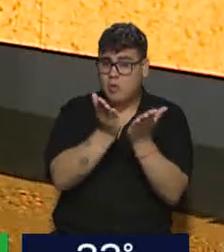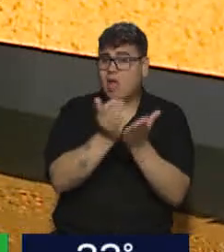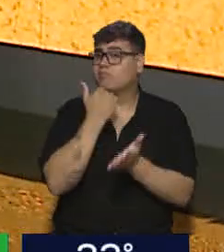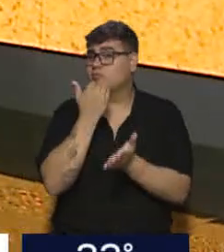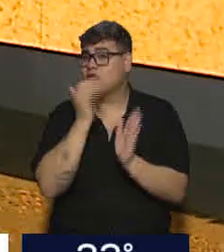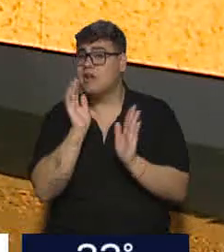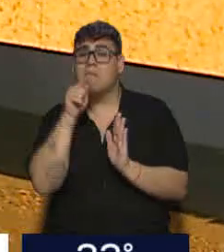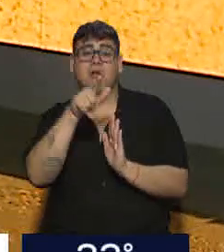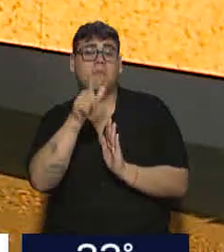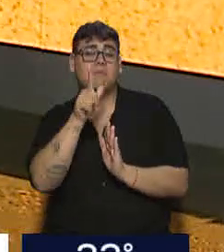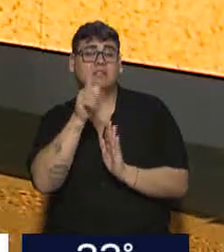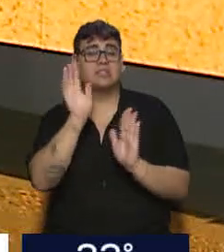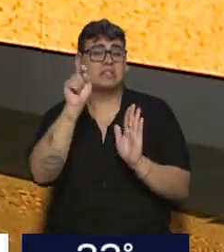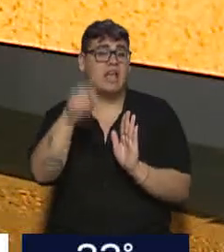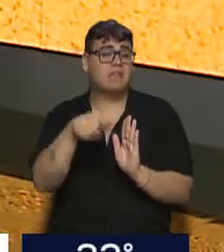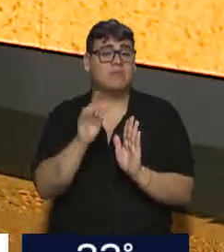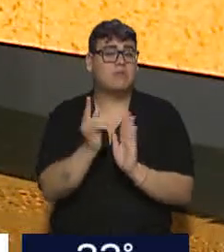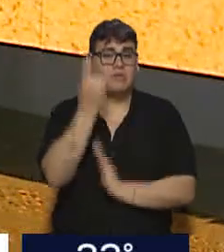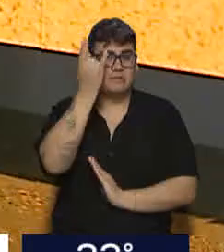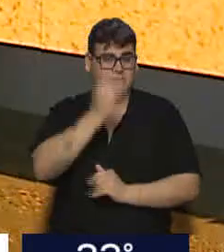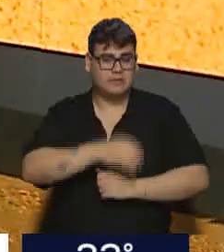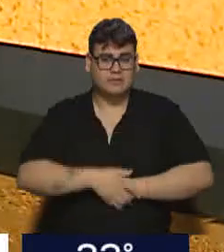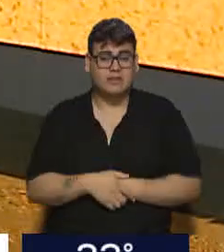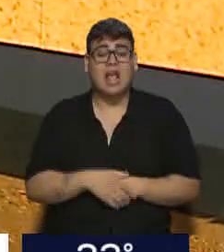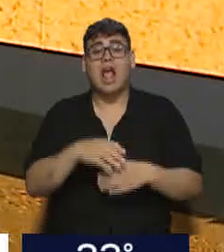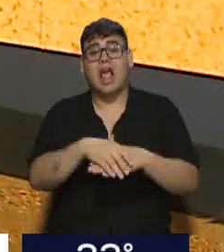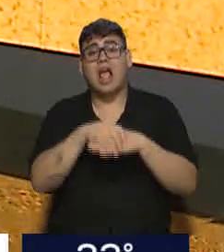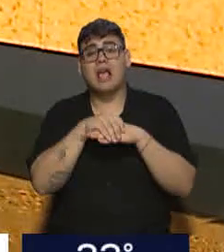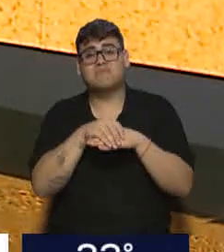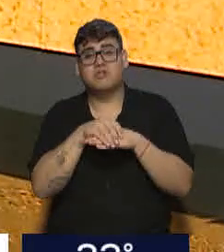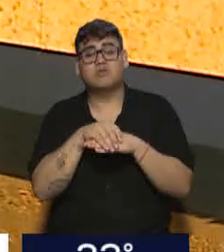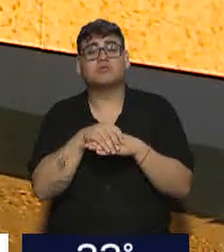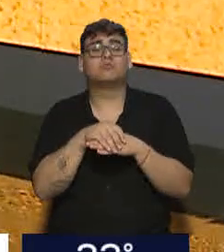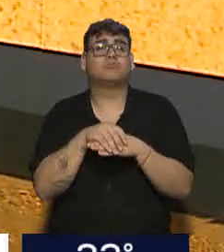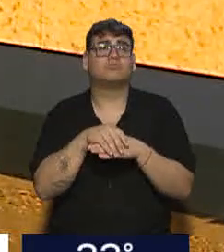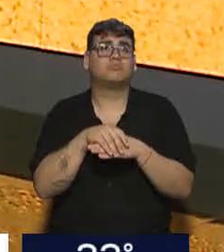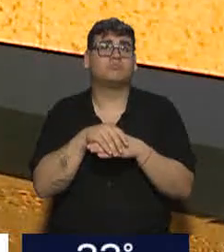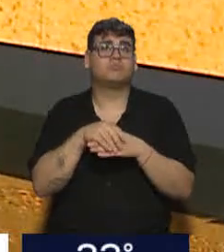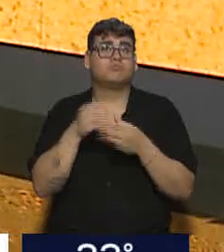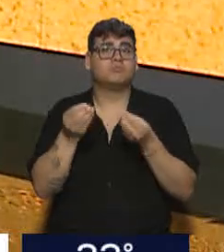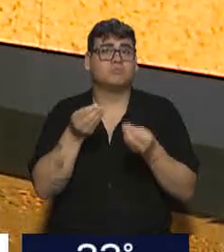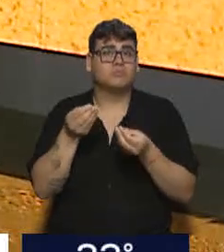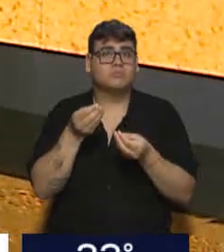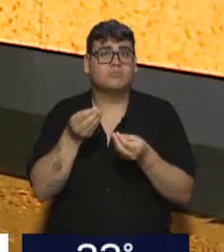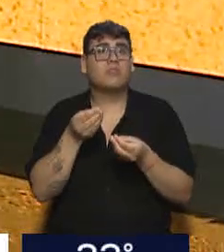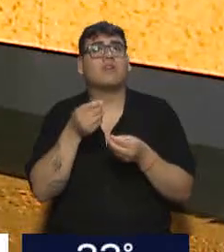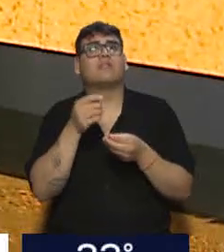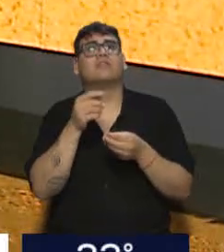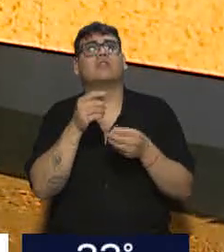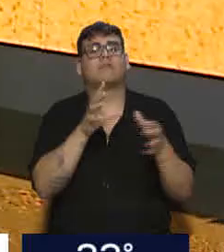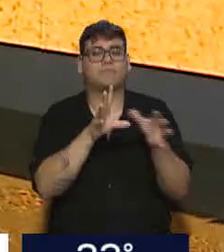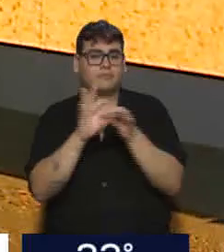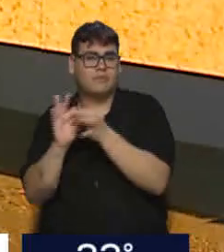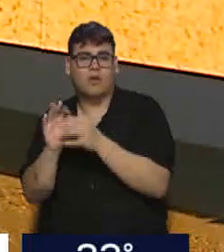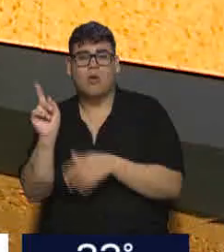surgido este vínculo por lo que nos cuentan amigos no fue imputado eh o el agravamiento de la imputación no fue por el vínculo porque